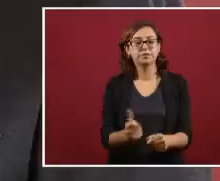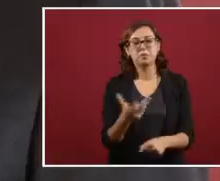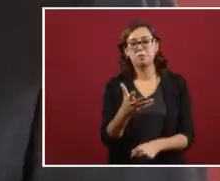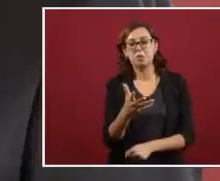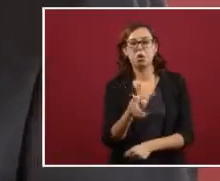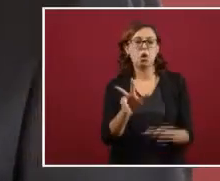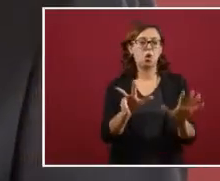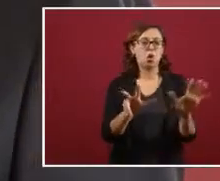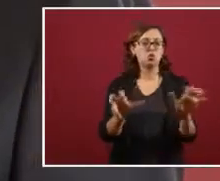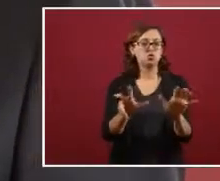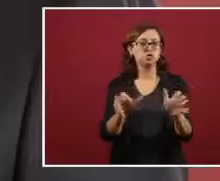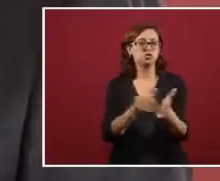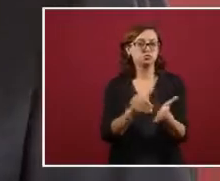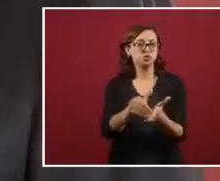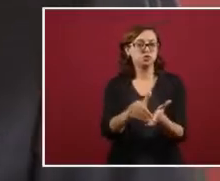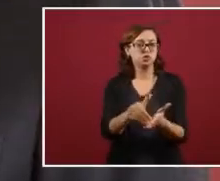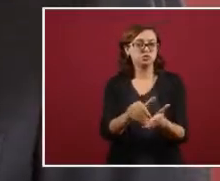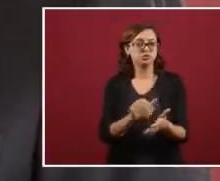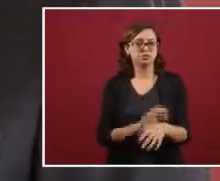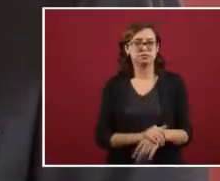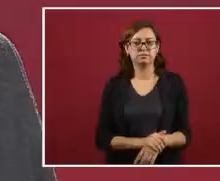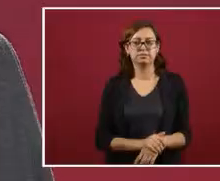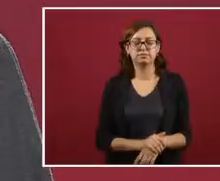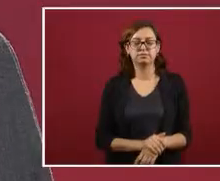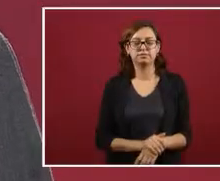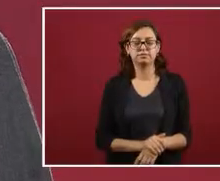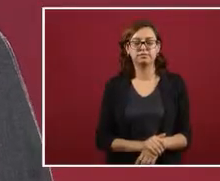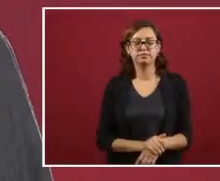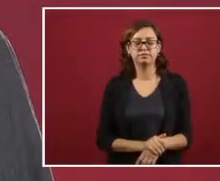alrededor de 800 millones.